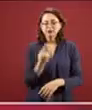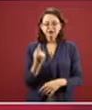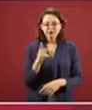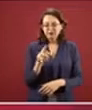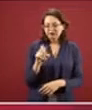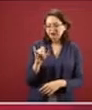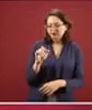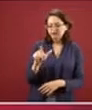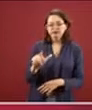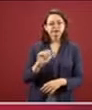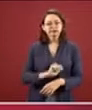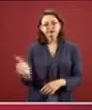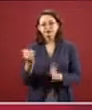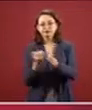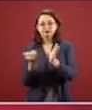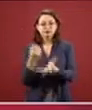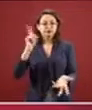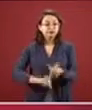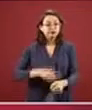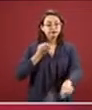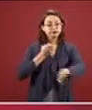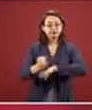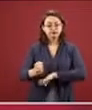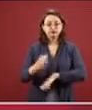predial o por cualquier impuesto local,